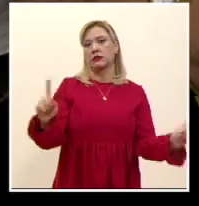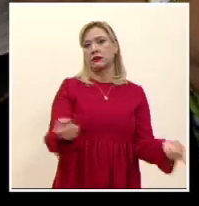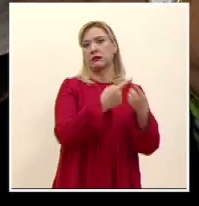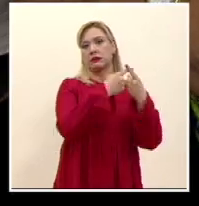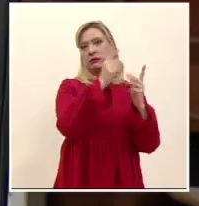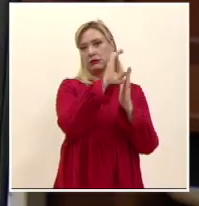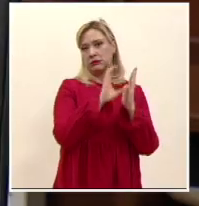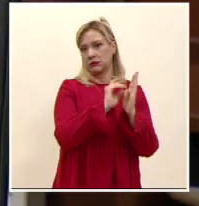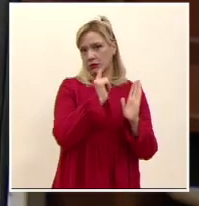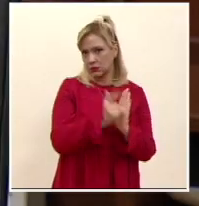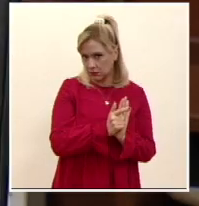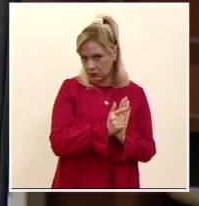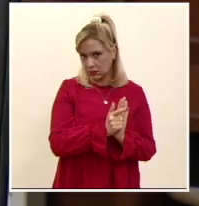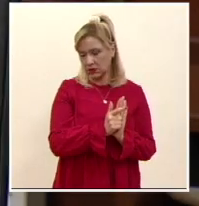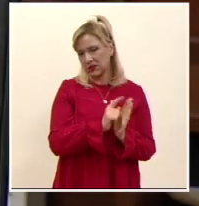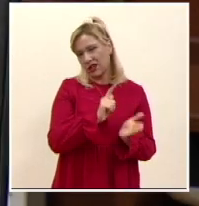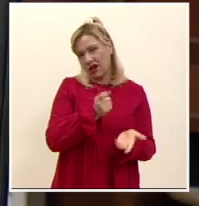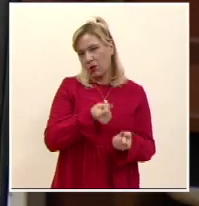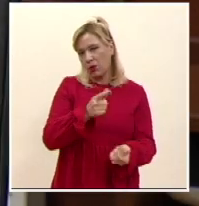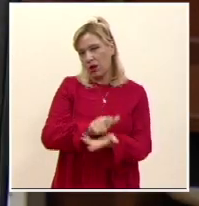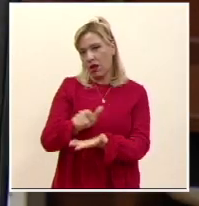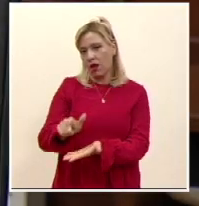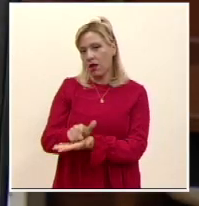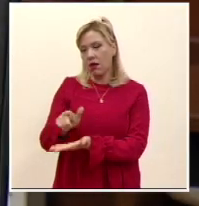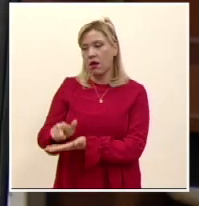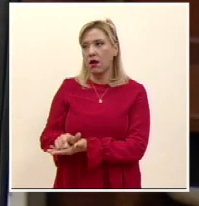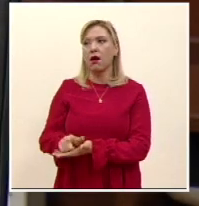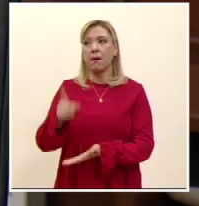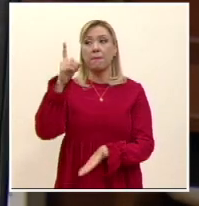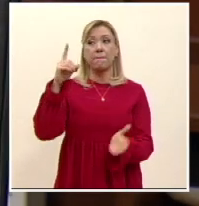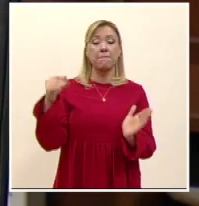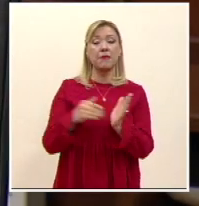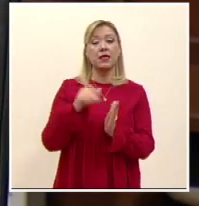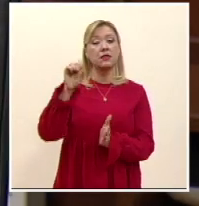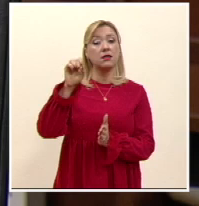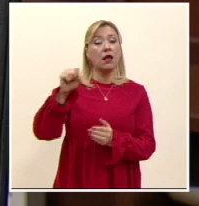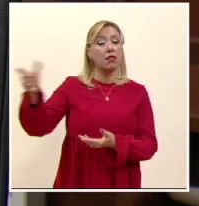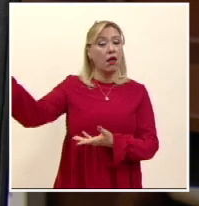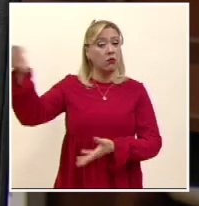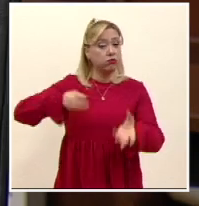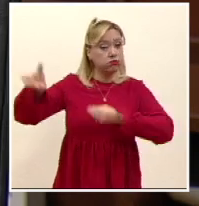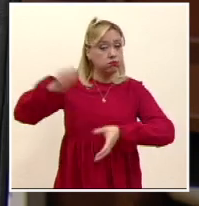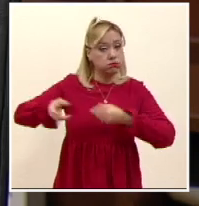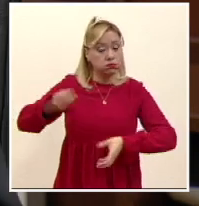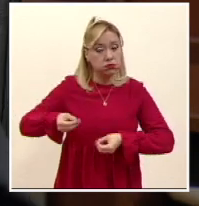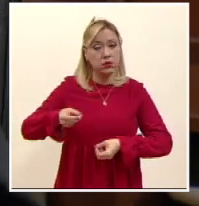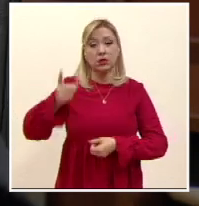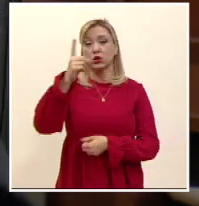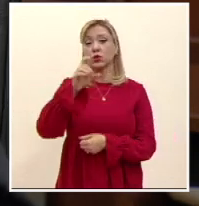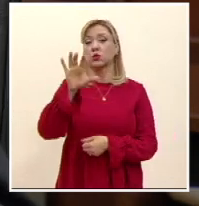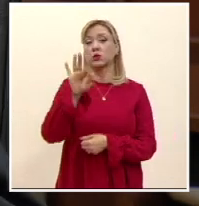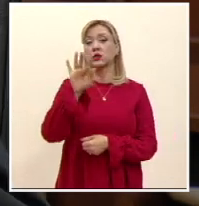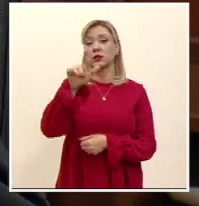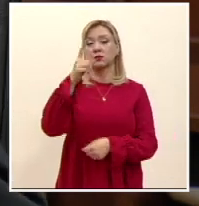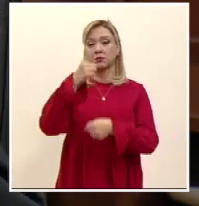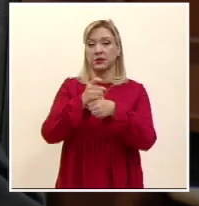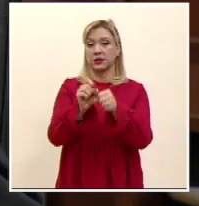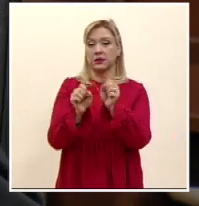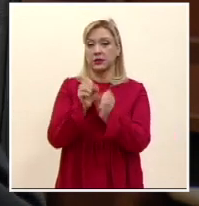controversias. Se recibieron un total de 1.160 promociones correspondientes 147 a la primera